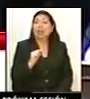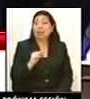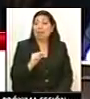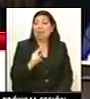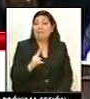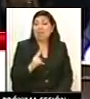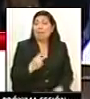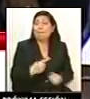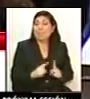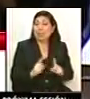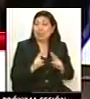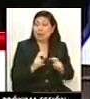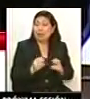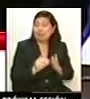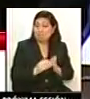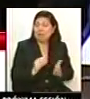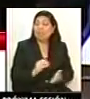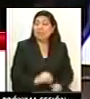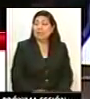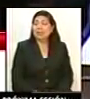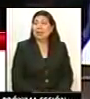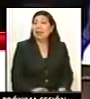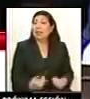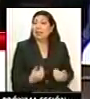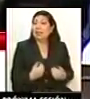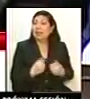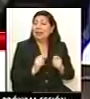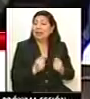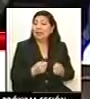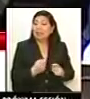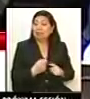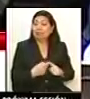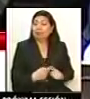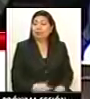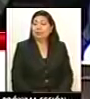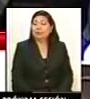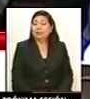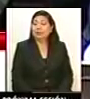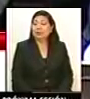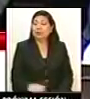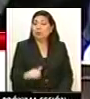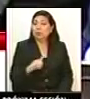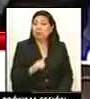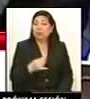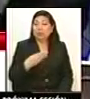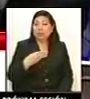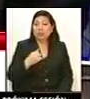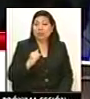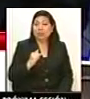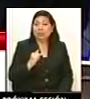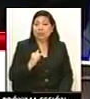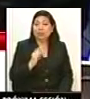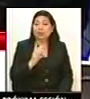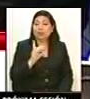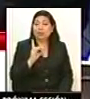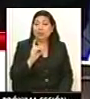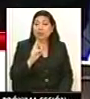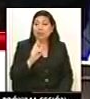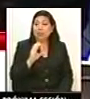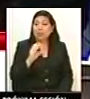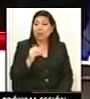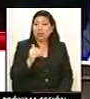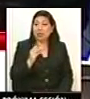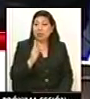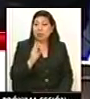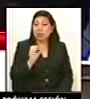en la exploración, que es de alto riesgo, se tiene que dar esa exoneración. Lo mismo pasa en hidrocarburos, señor presidente.